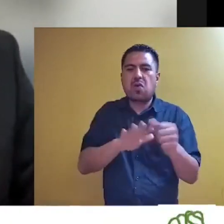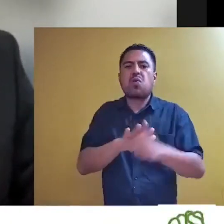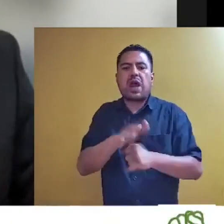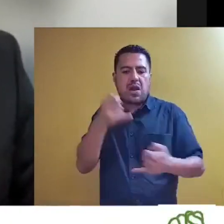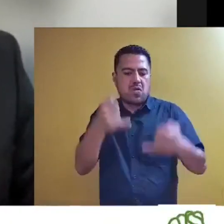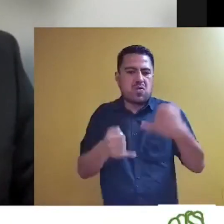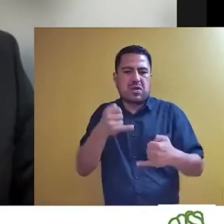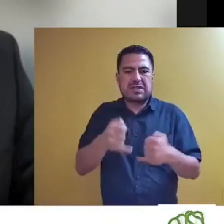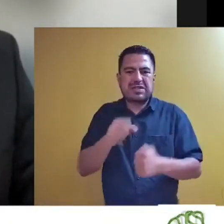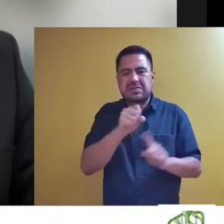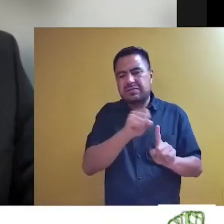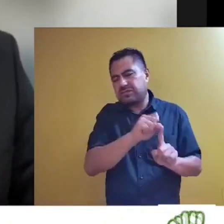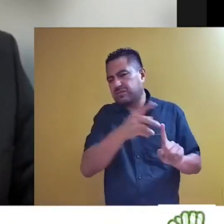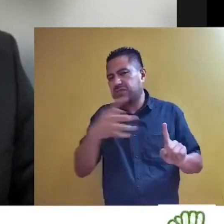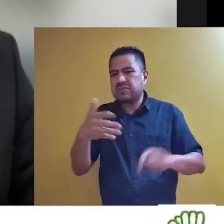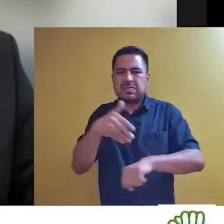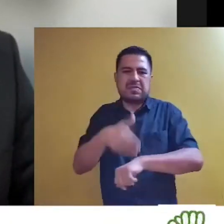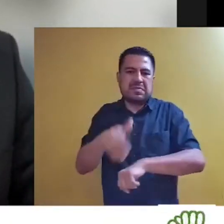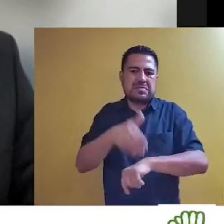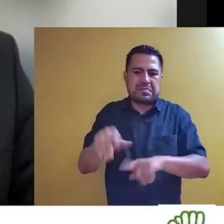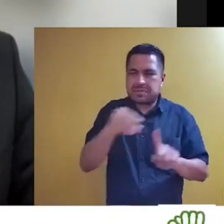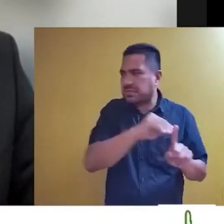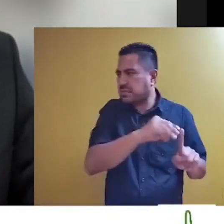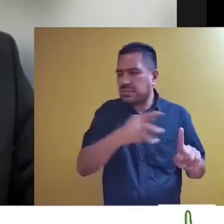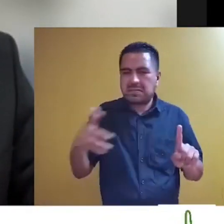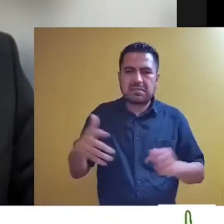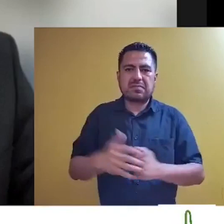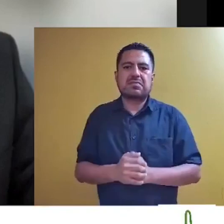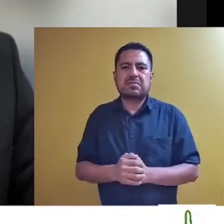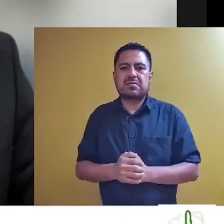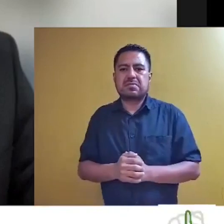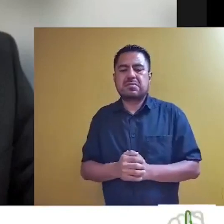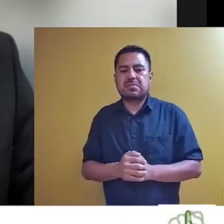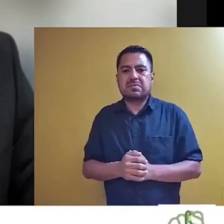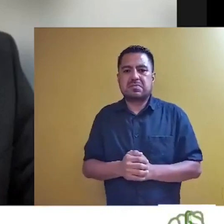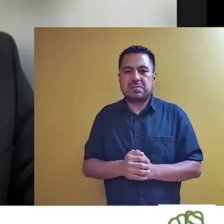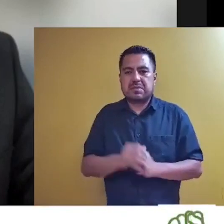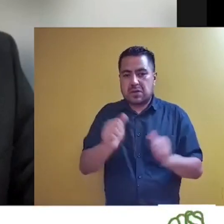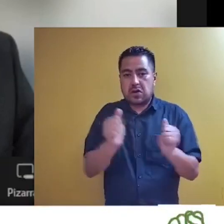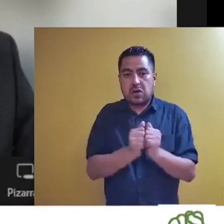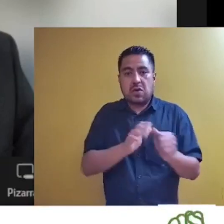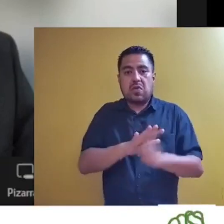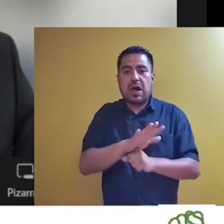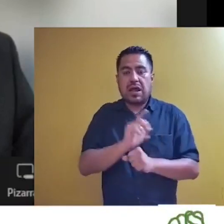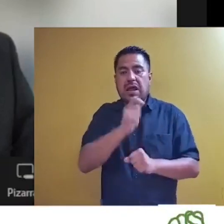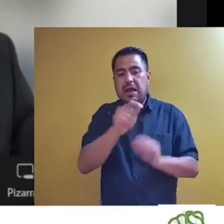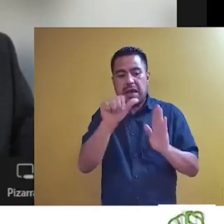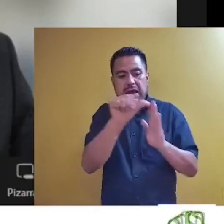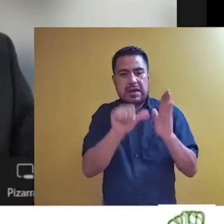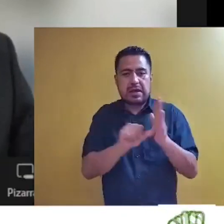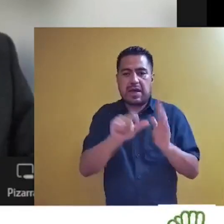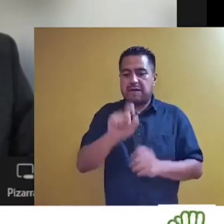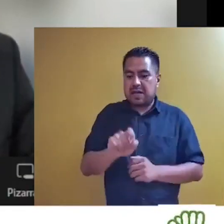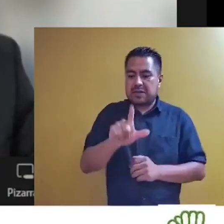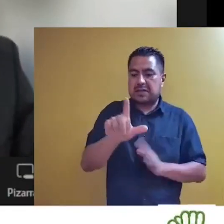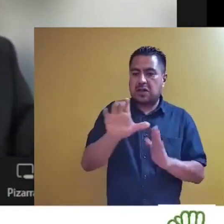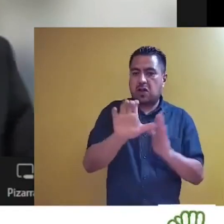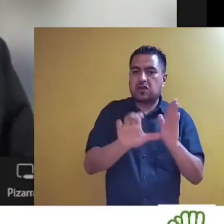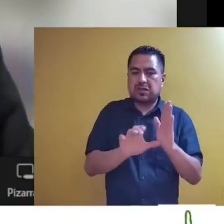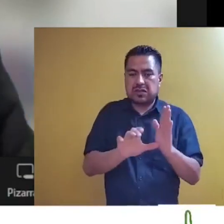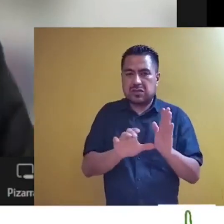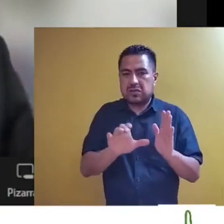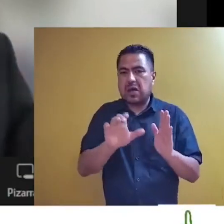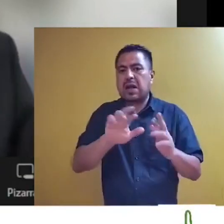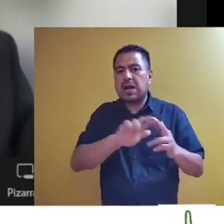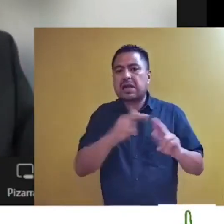juicios SCM-JS 274/2020 acumulado y con base en lo dispuesto por el artículo 27 constitucional